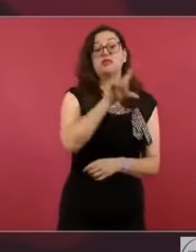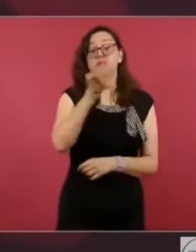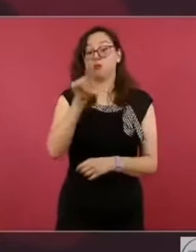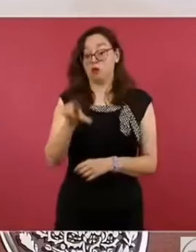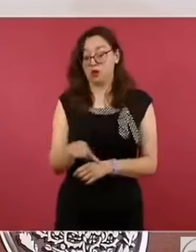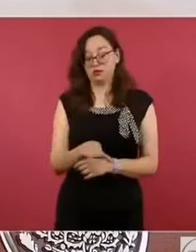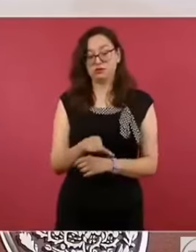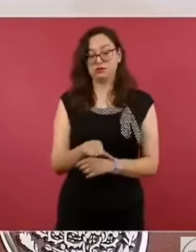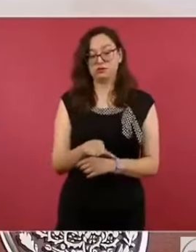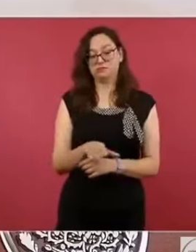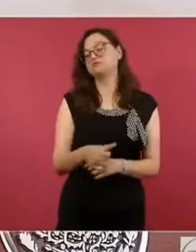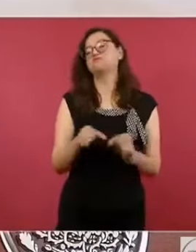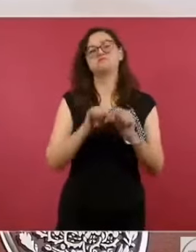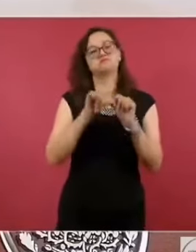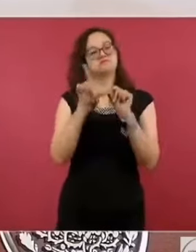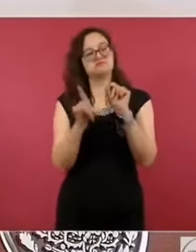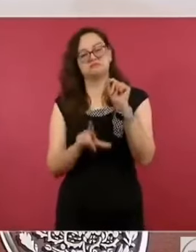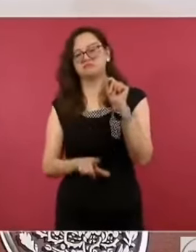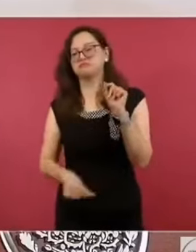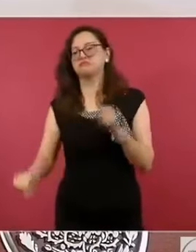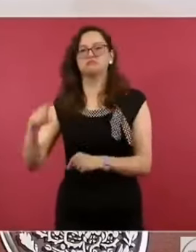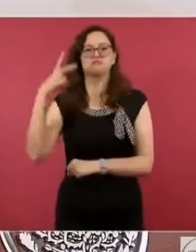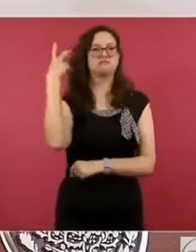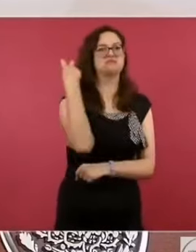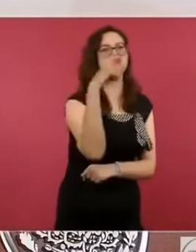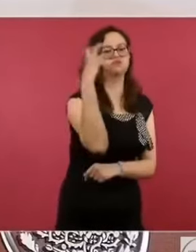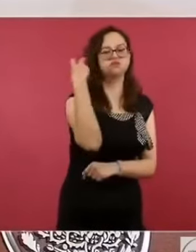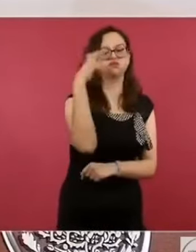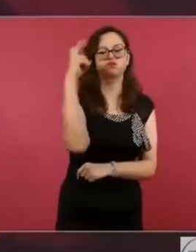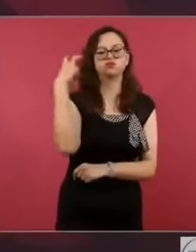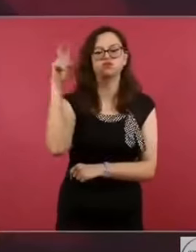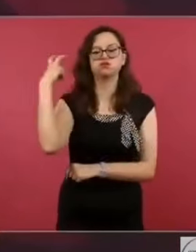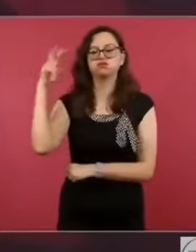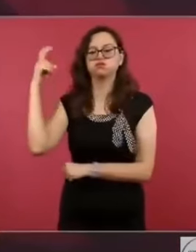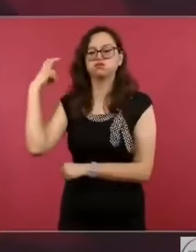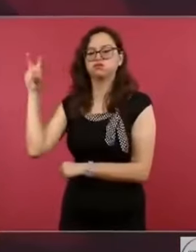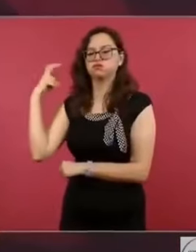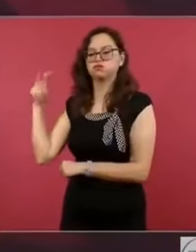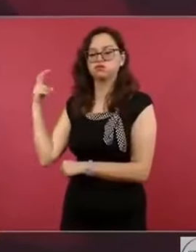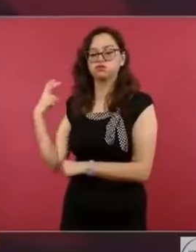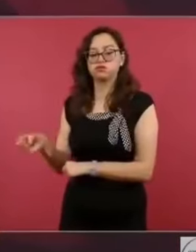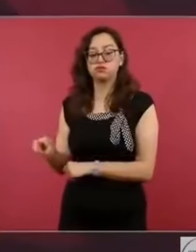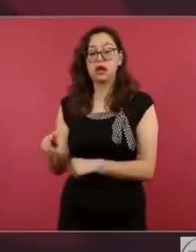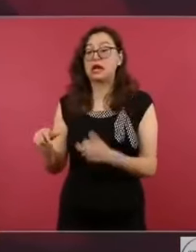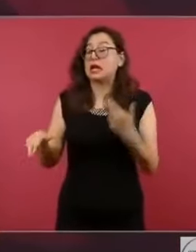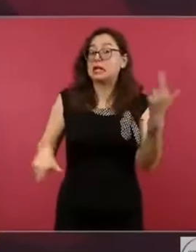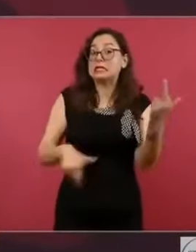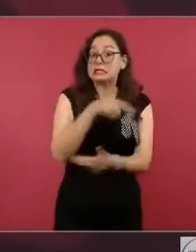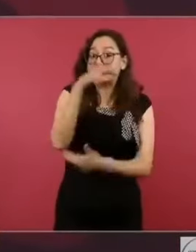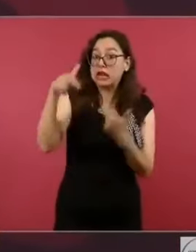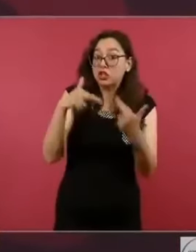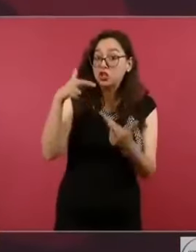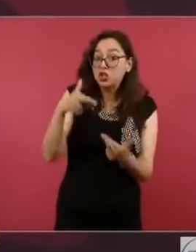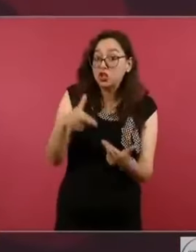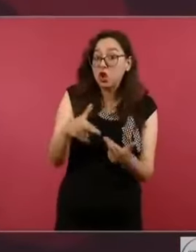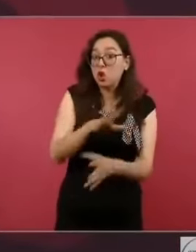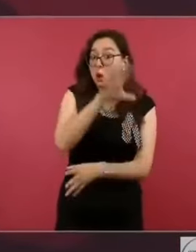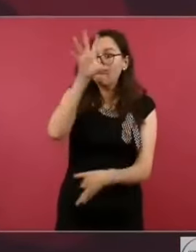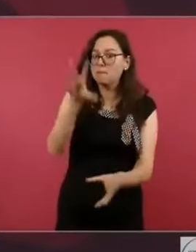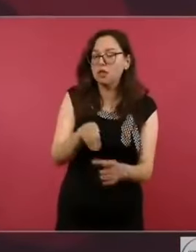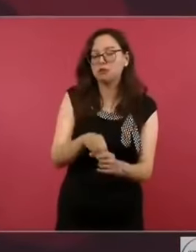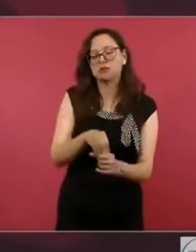recorrer todo el país no voy a poder recorrer todas las regiones Pero cuando